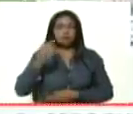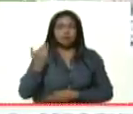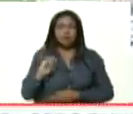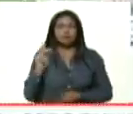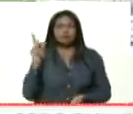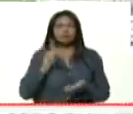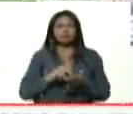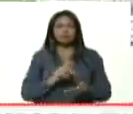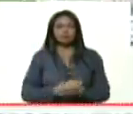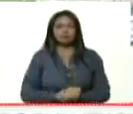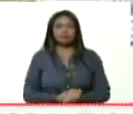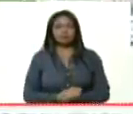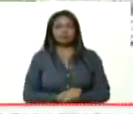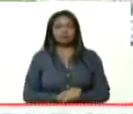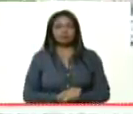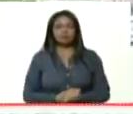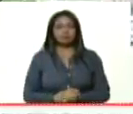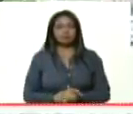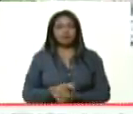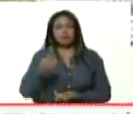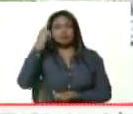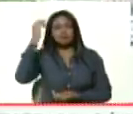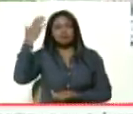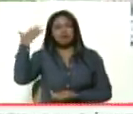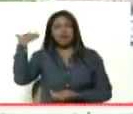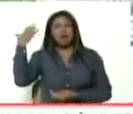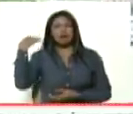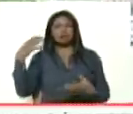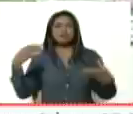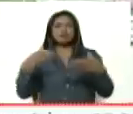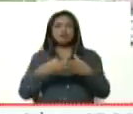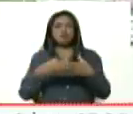participó en días pasados la